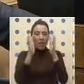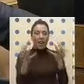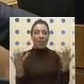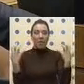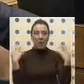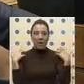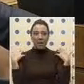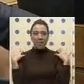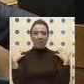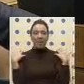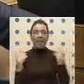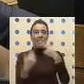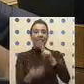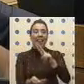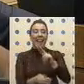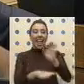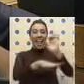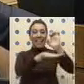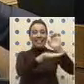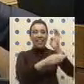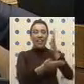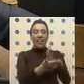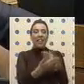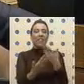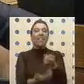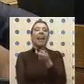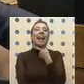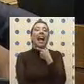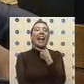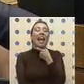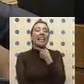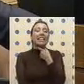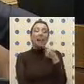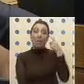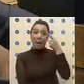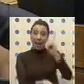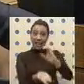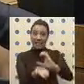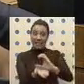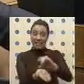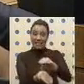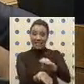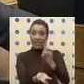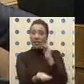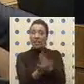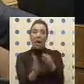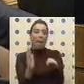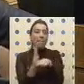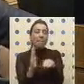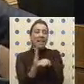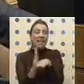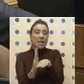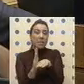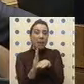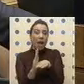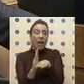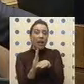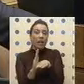responsabilidades hacia el propio Estado, que es el que tiene que brindar garantías para que esos centros tengan las mínimas condiciones